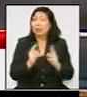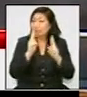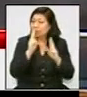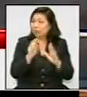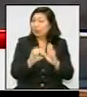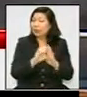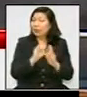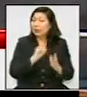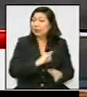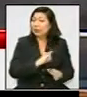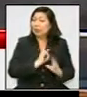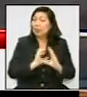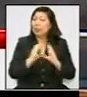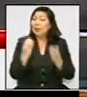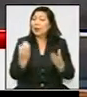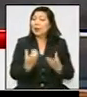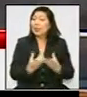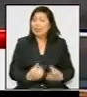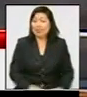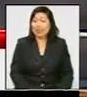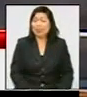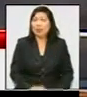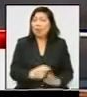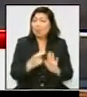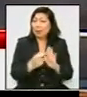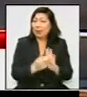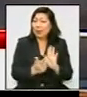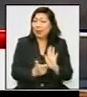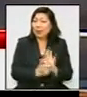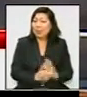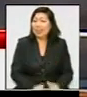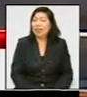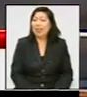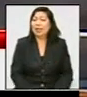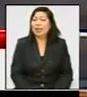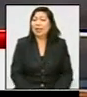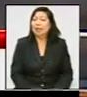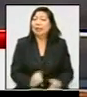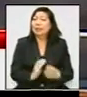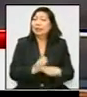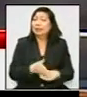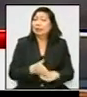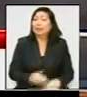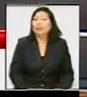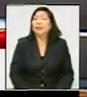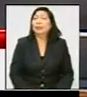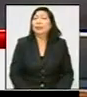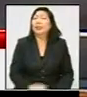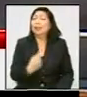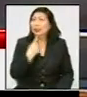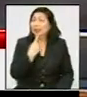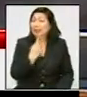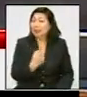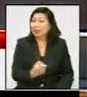la institucionalidad del Congreso. El proyecto de ley que ha ingresado ya dijo ya que se exonere